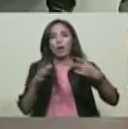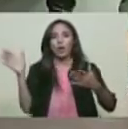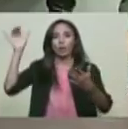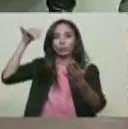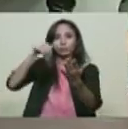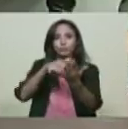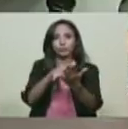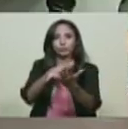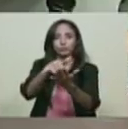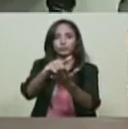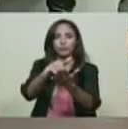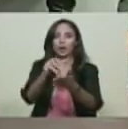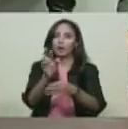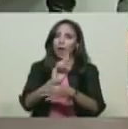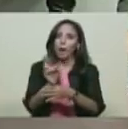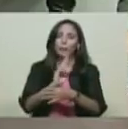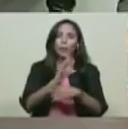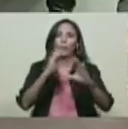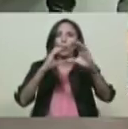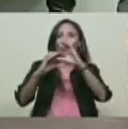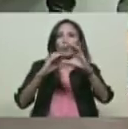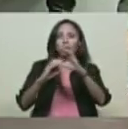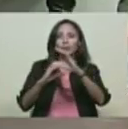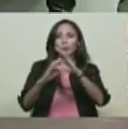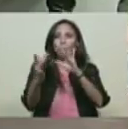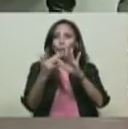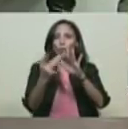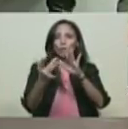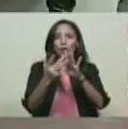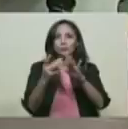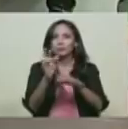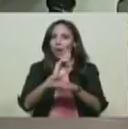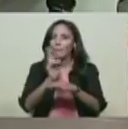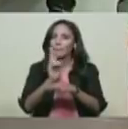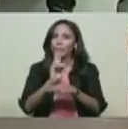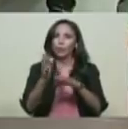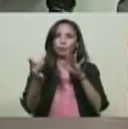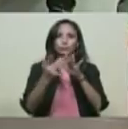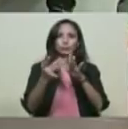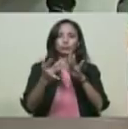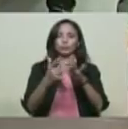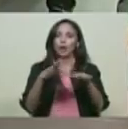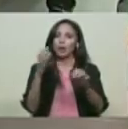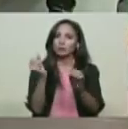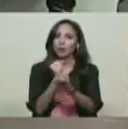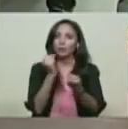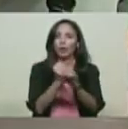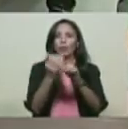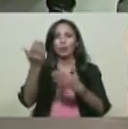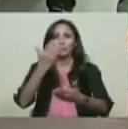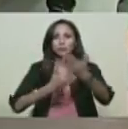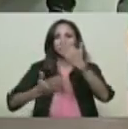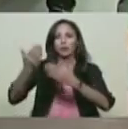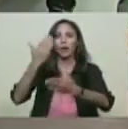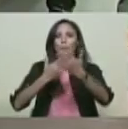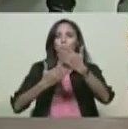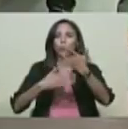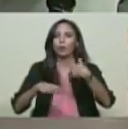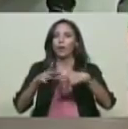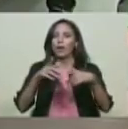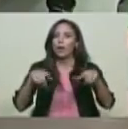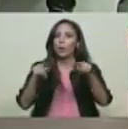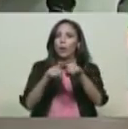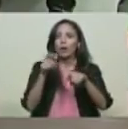por donde nos comunicamos y se hace labor de intercambio comercial y de pasajeros